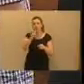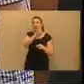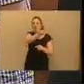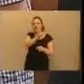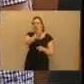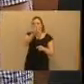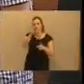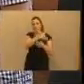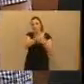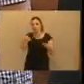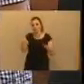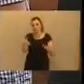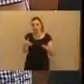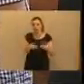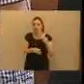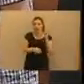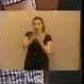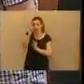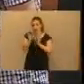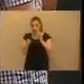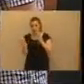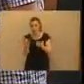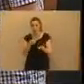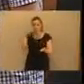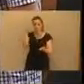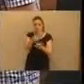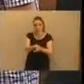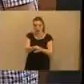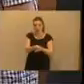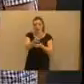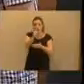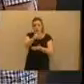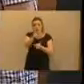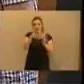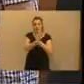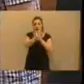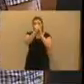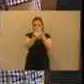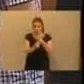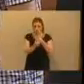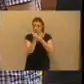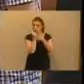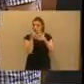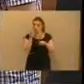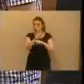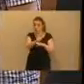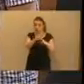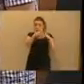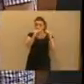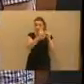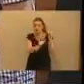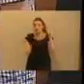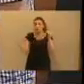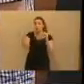133 millones de intereses que se deben pagar y que ya superan el presupuesto destinado a universidades y está a